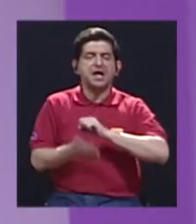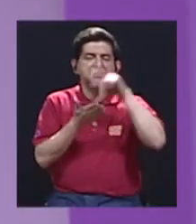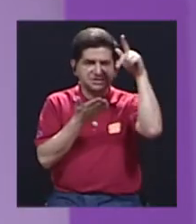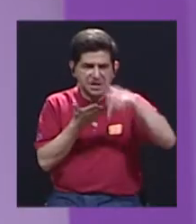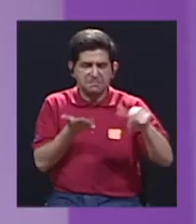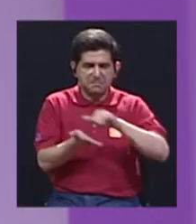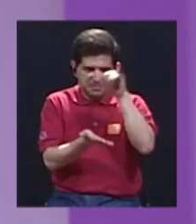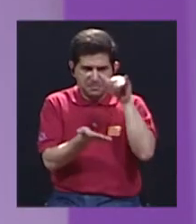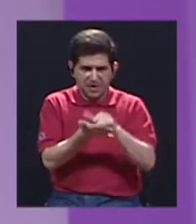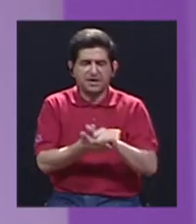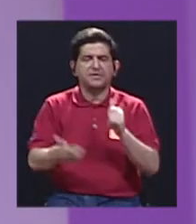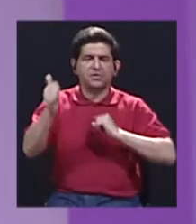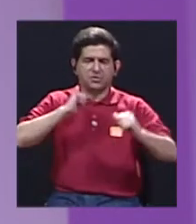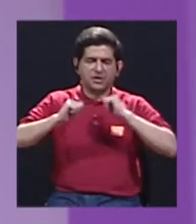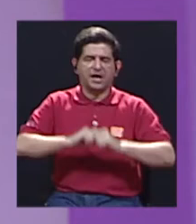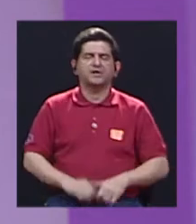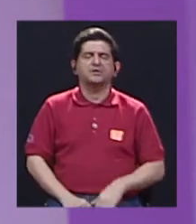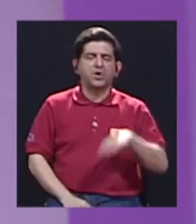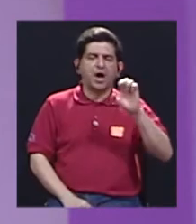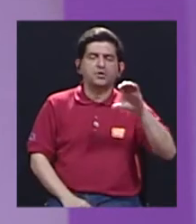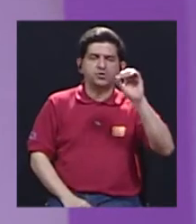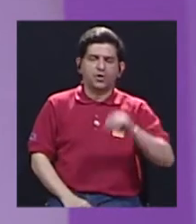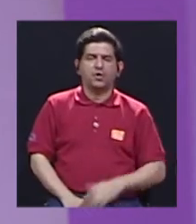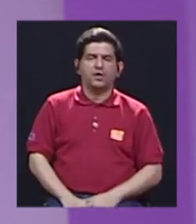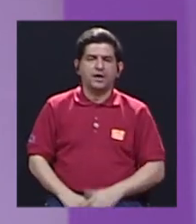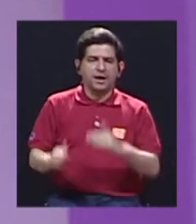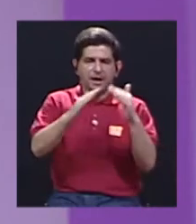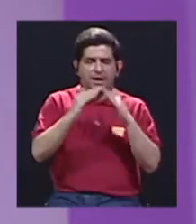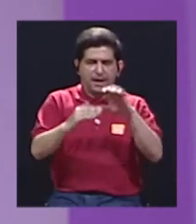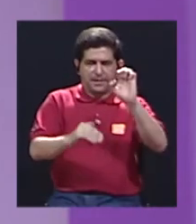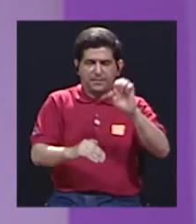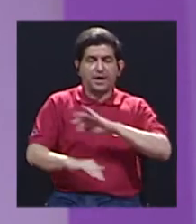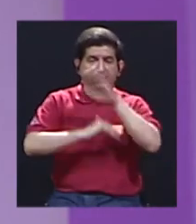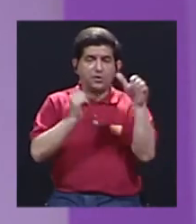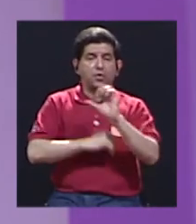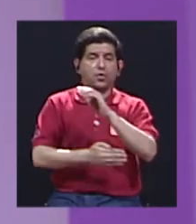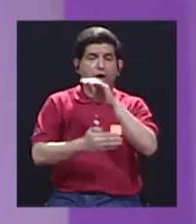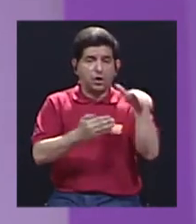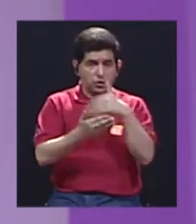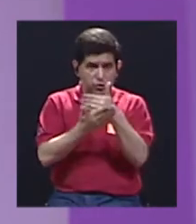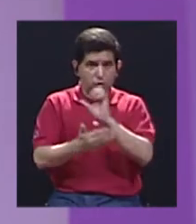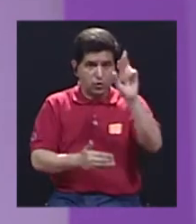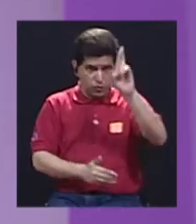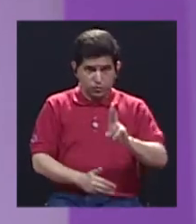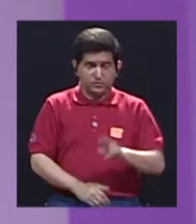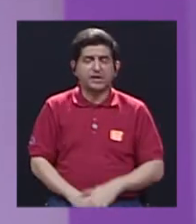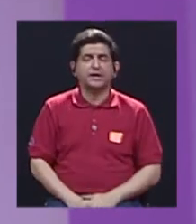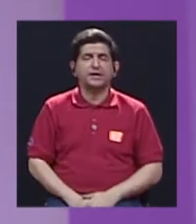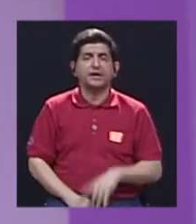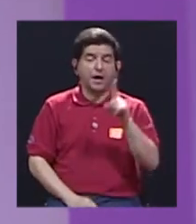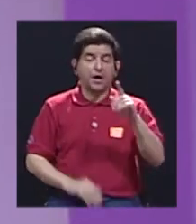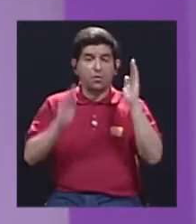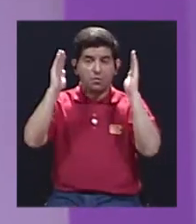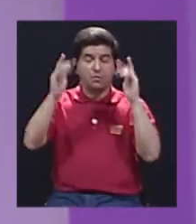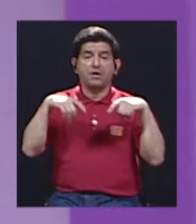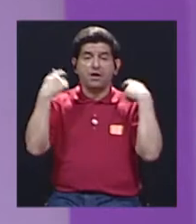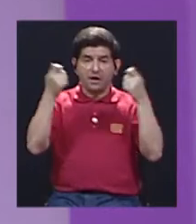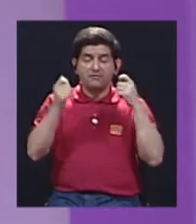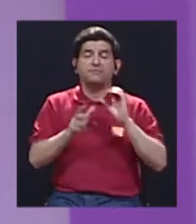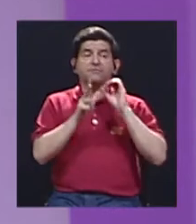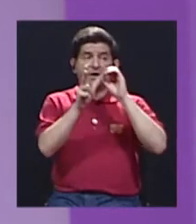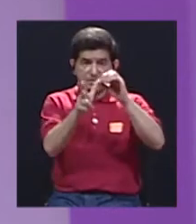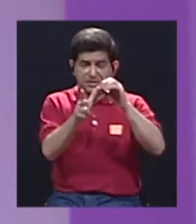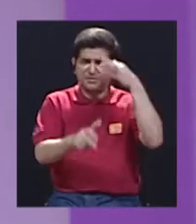pedro' estuvimos en el teatro eugene o'neill en barrio escalante y pues viajamos por todo costa rica también hay un grandioso festival que es más en